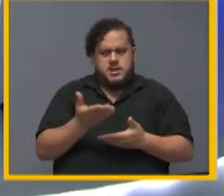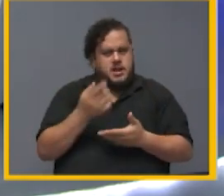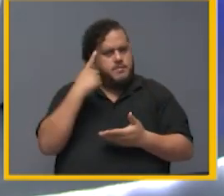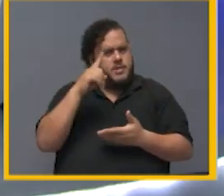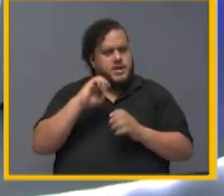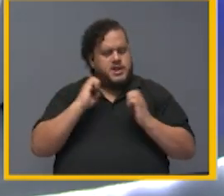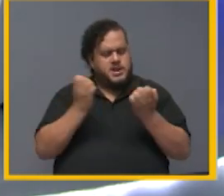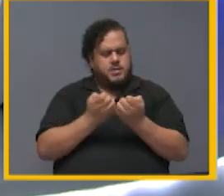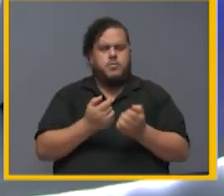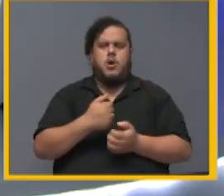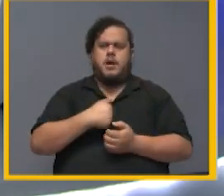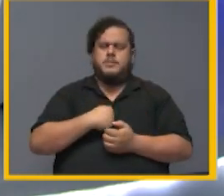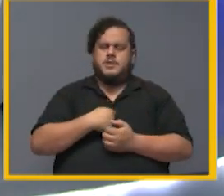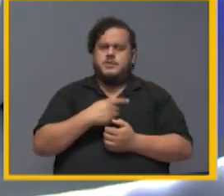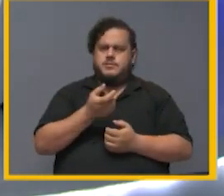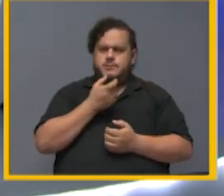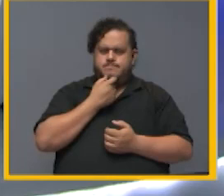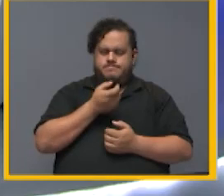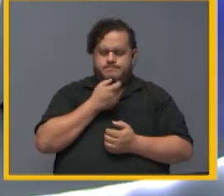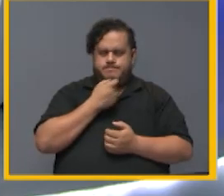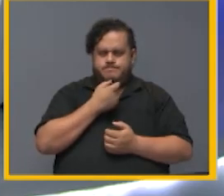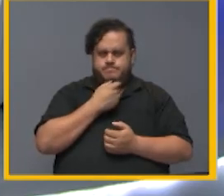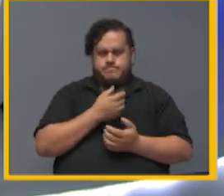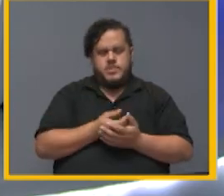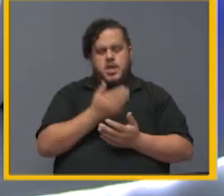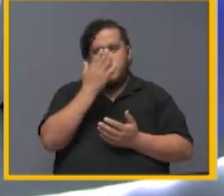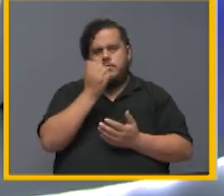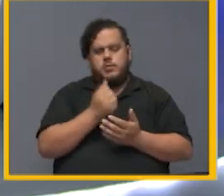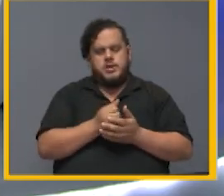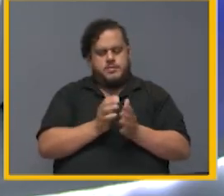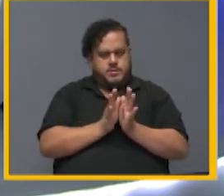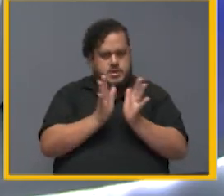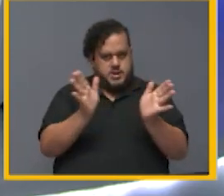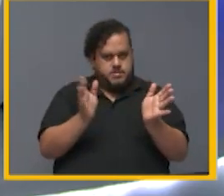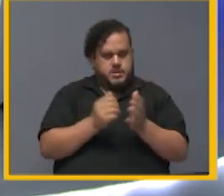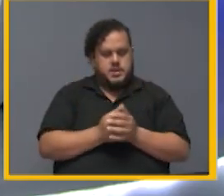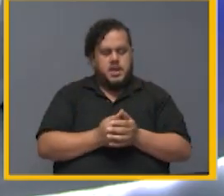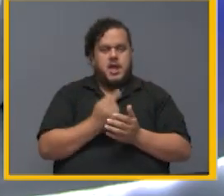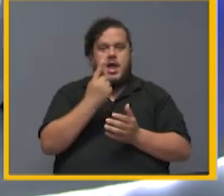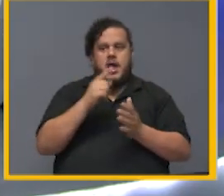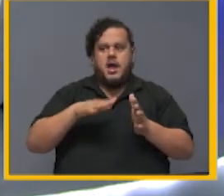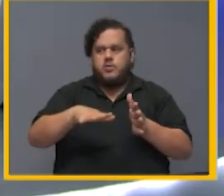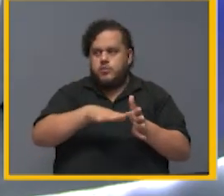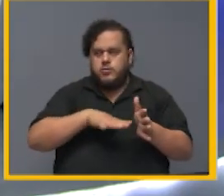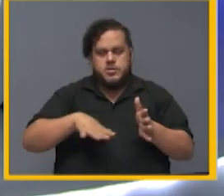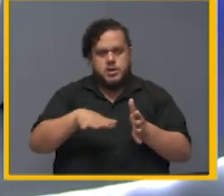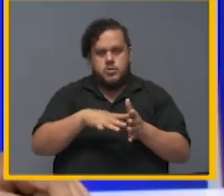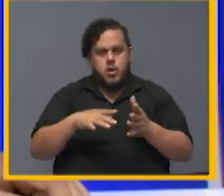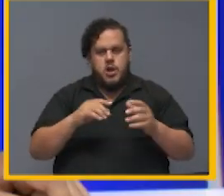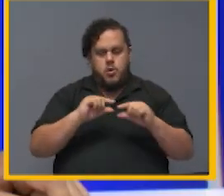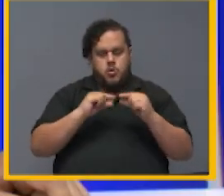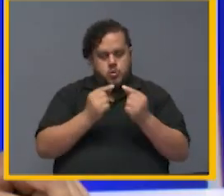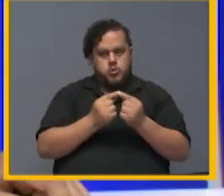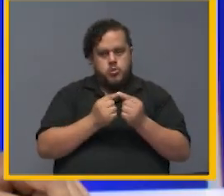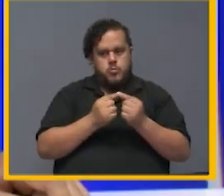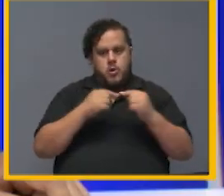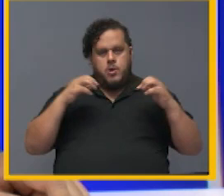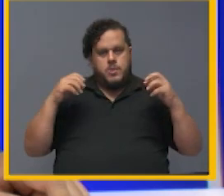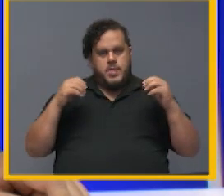mucha gracia porque generalmente hay un sector de aficionados y hasta de